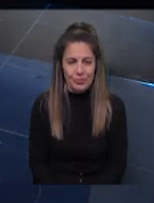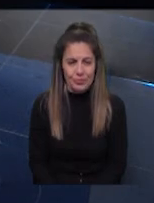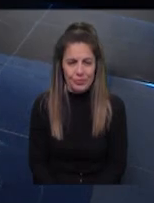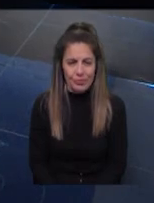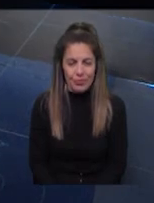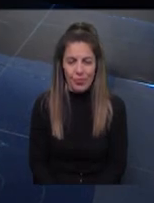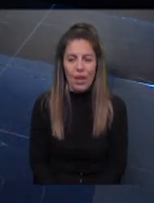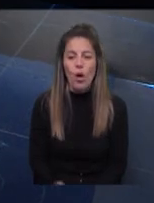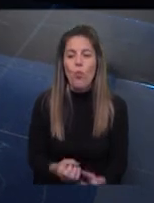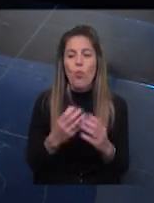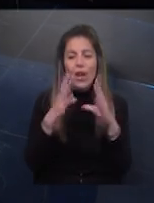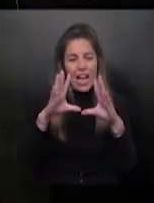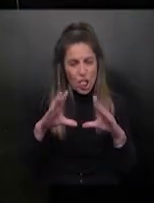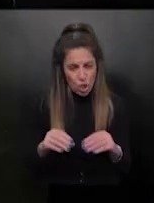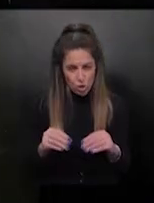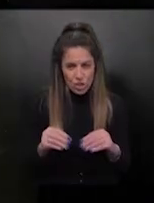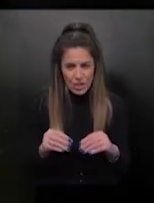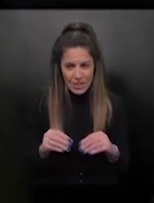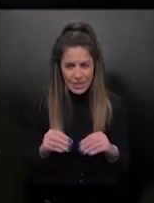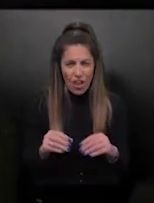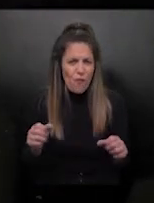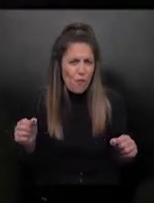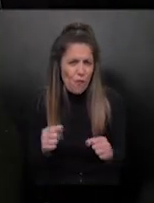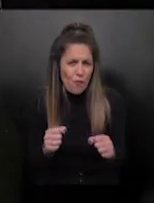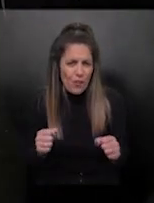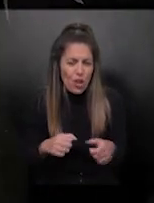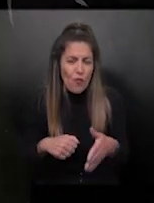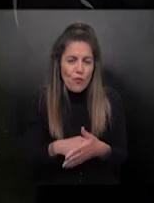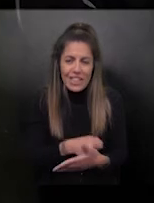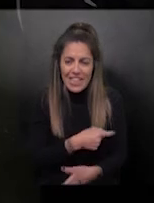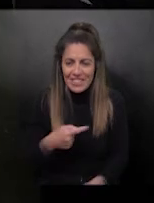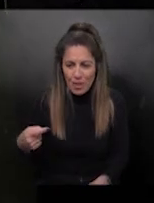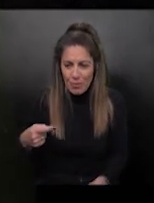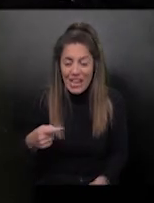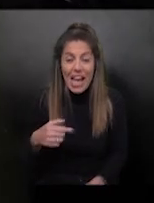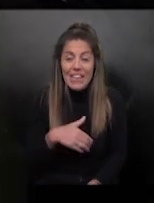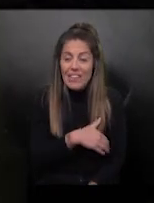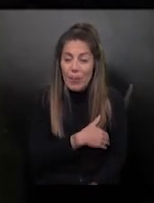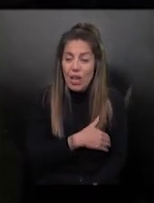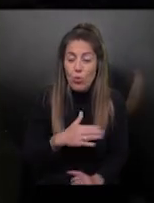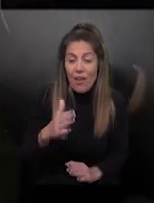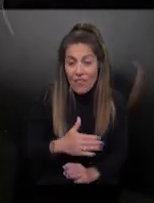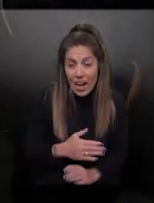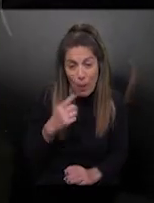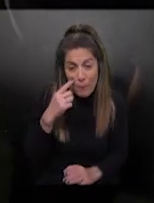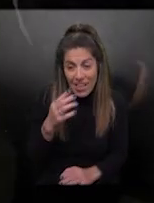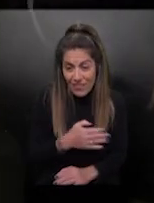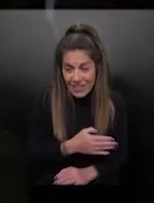¿Cómo andas, Wilmar? Buenas noches. En un frío fin de semana, de hecho, con temperaturas muy bajas previstas